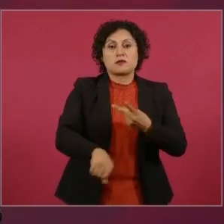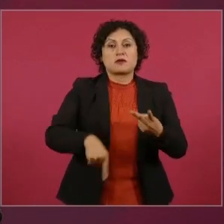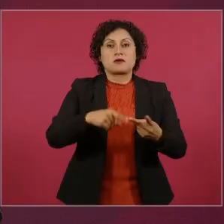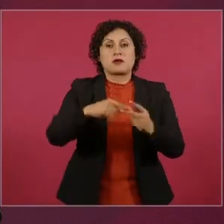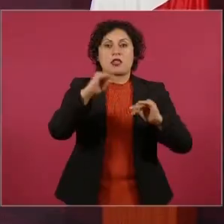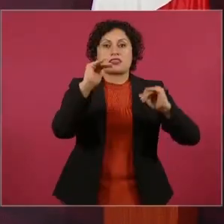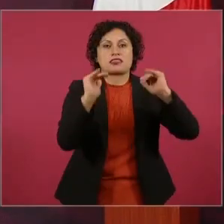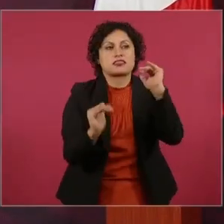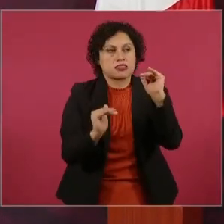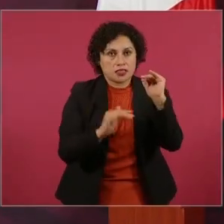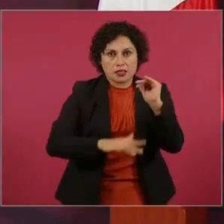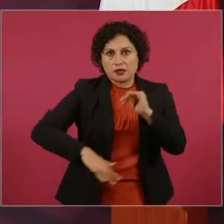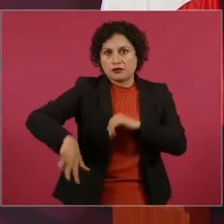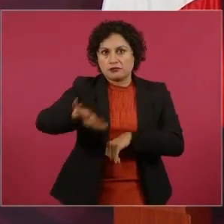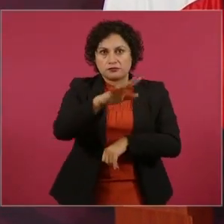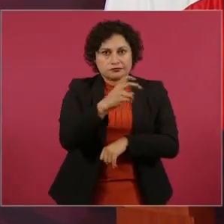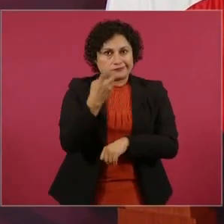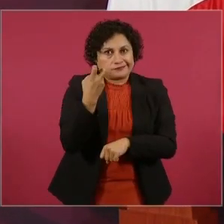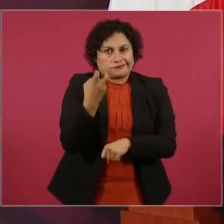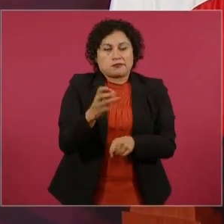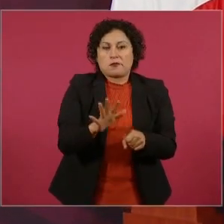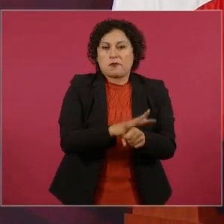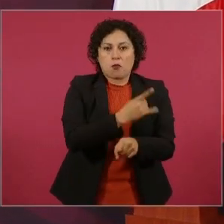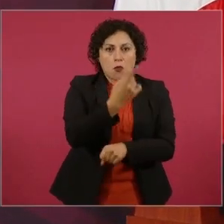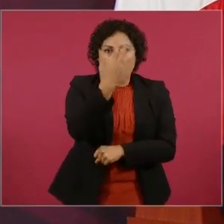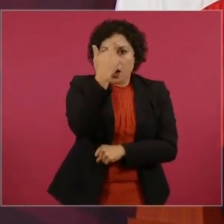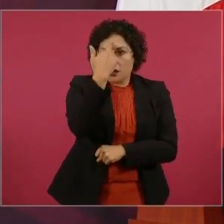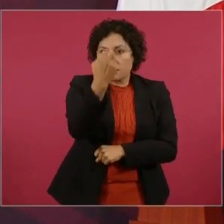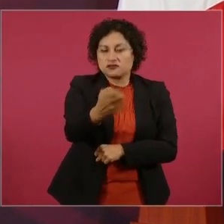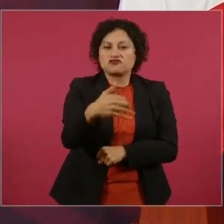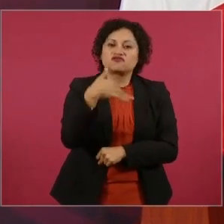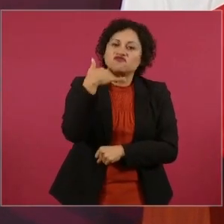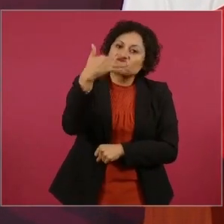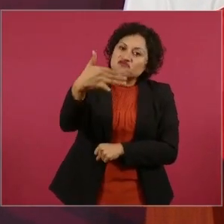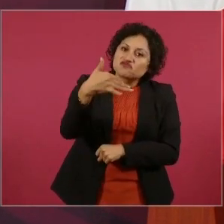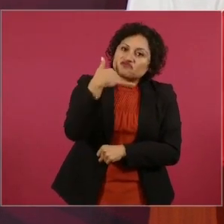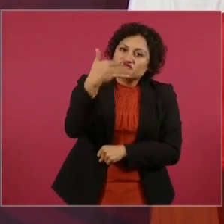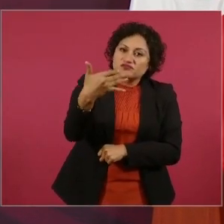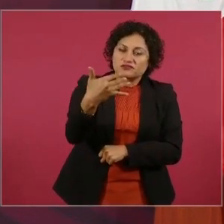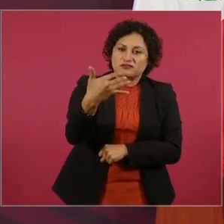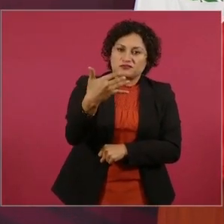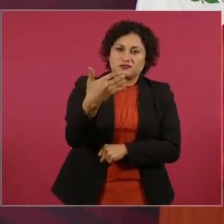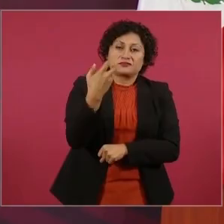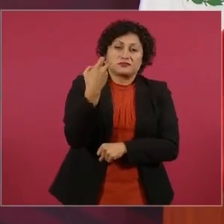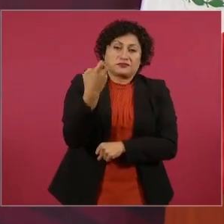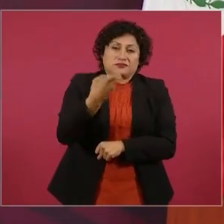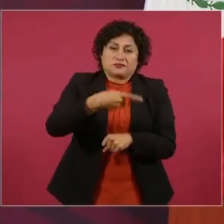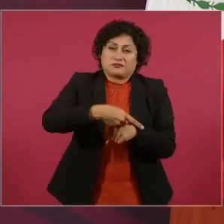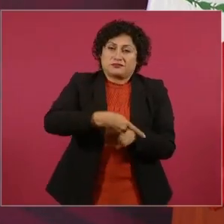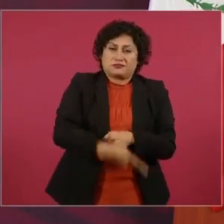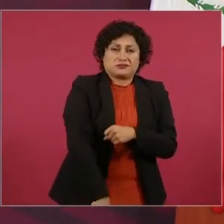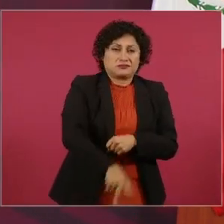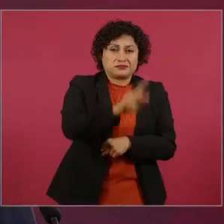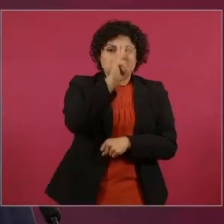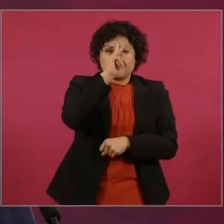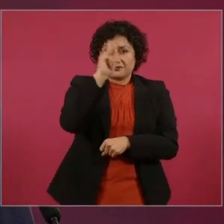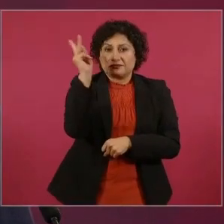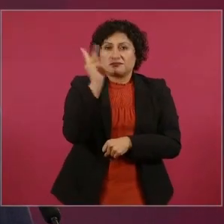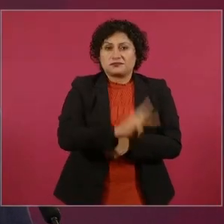social es el mal que más aqueja a la